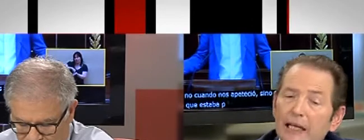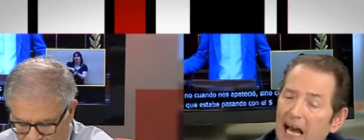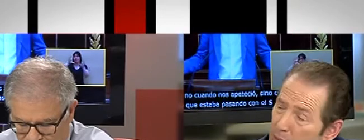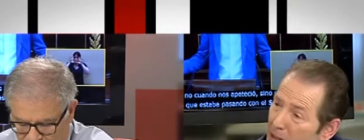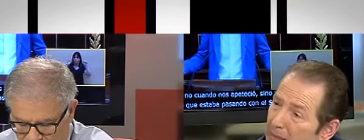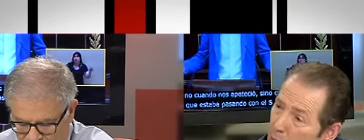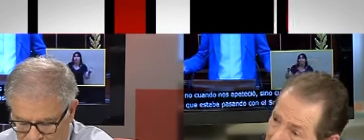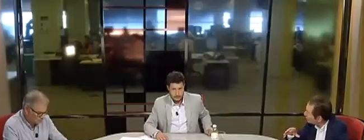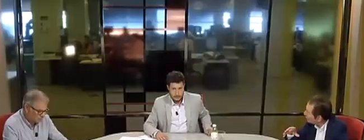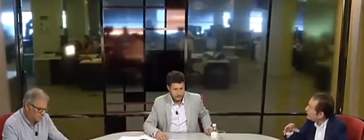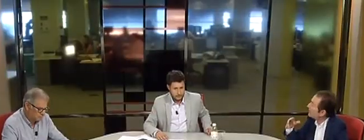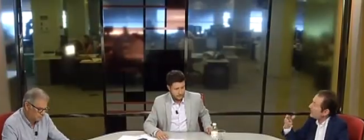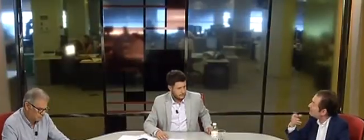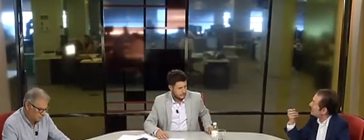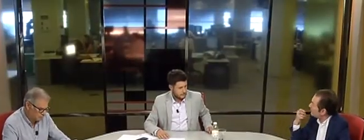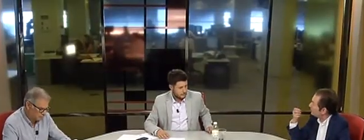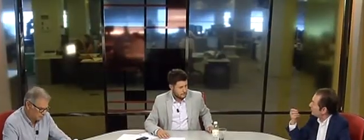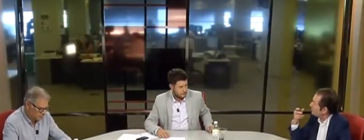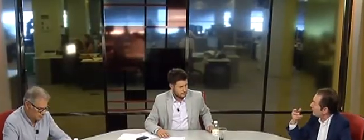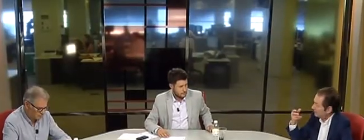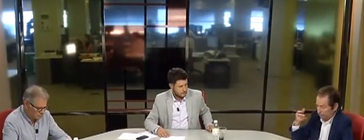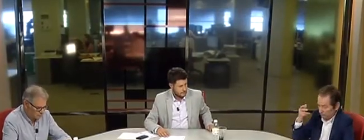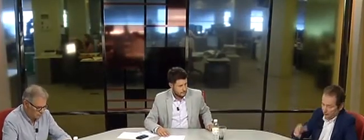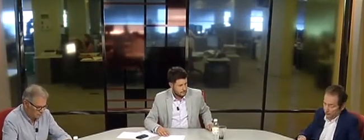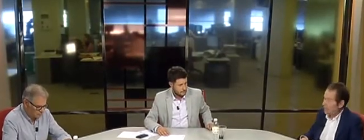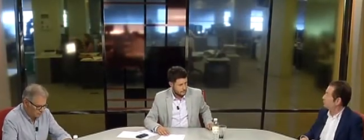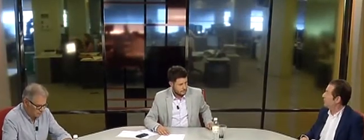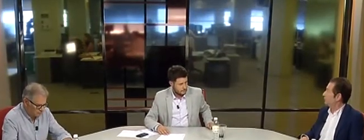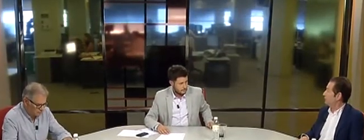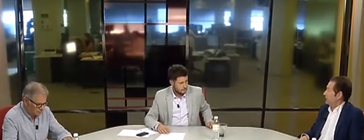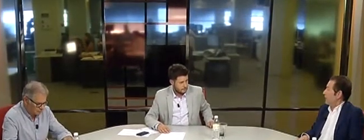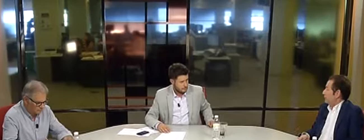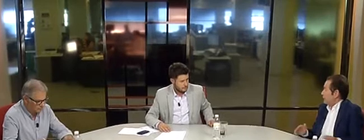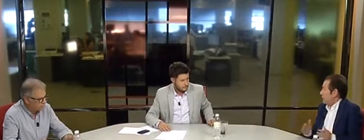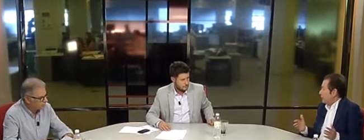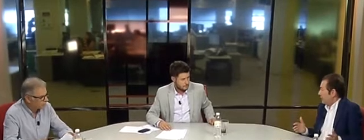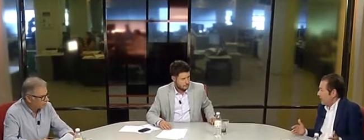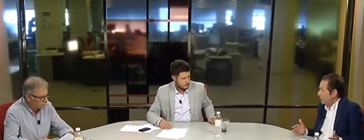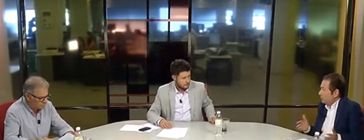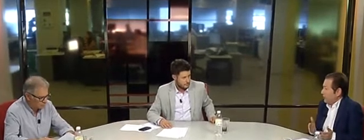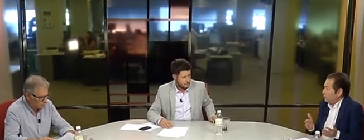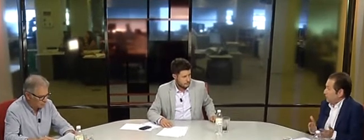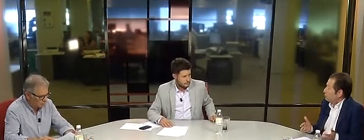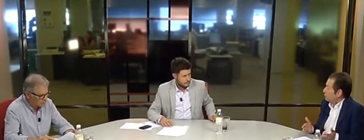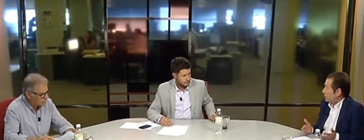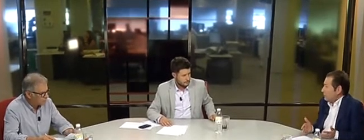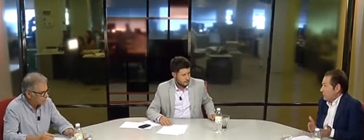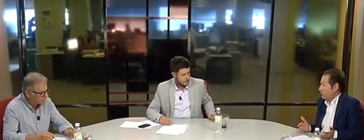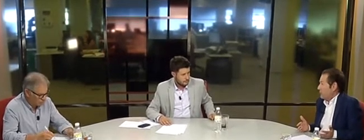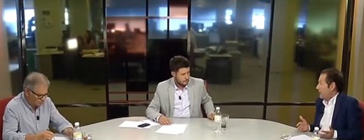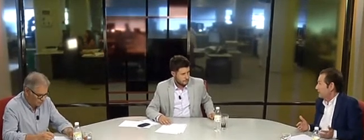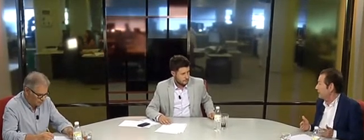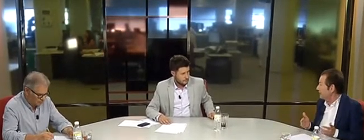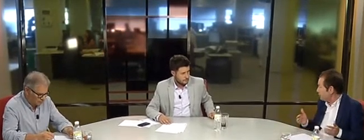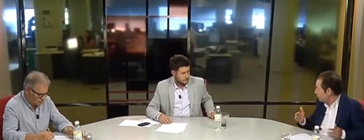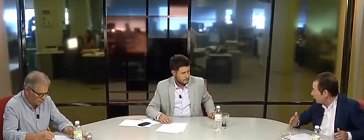tanto hay un problema muy serio el tema del estado plurinacional que en realidad es un cuento porque no hay ningún estado plurinacional en el mundo lo que hay son estados unitarios y